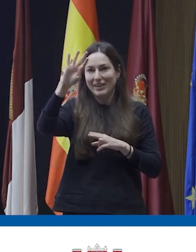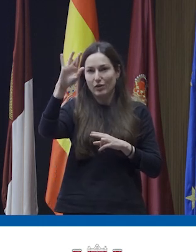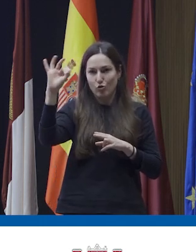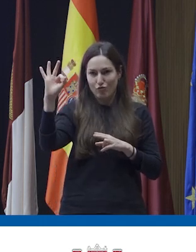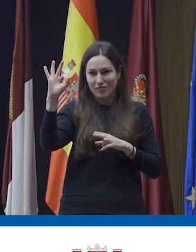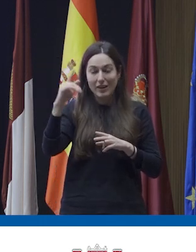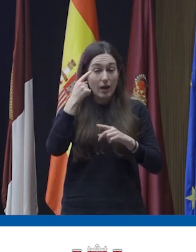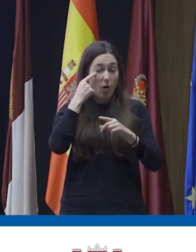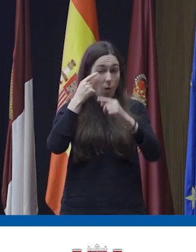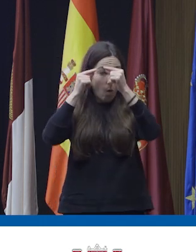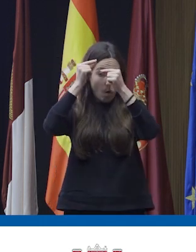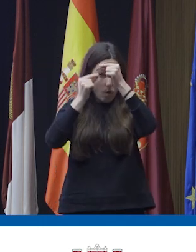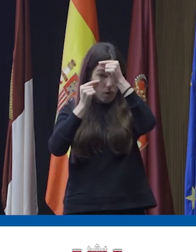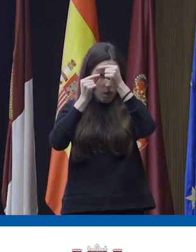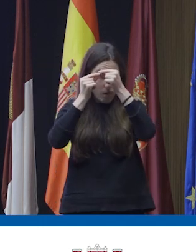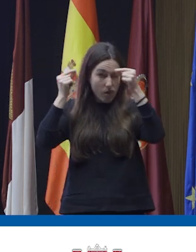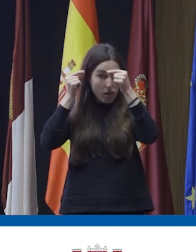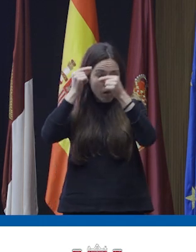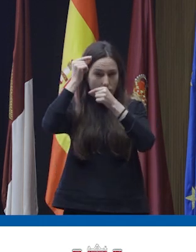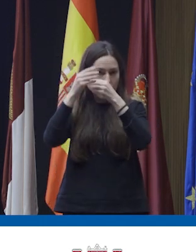de medidas del ojo y